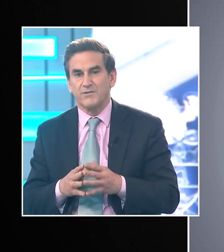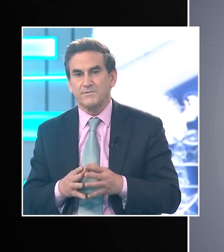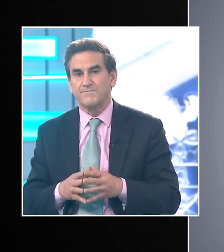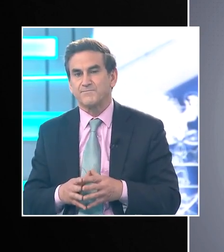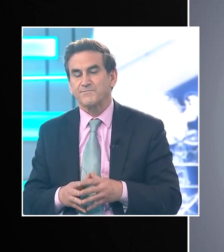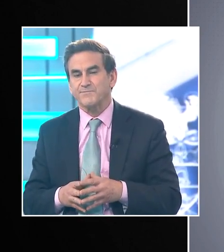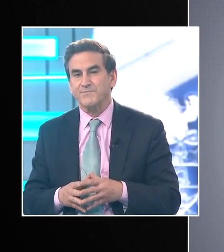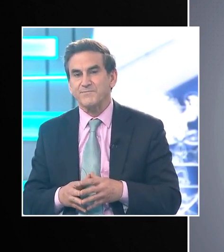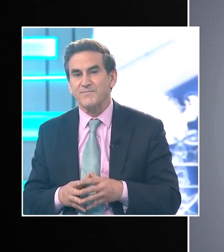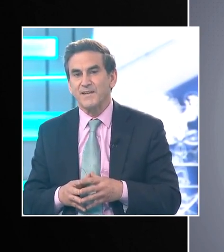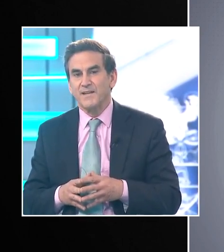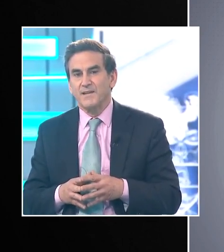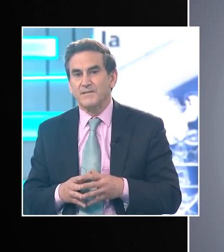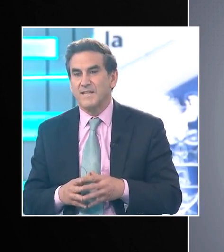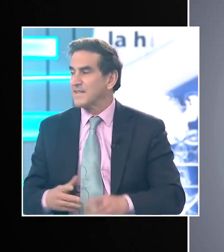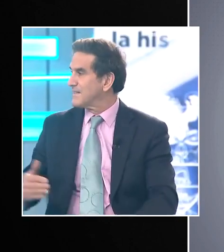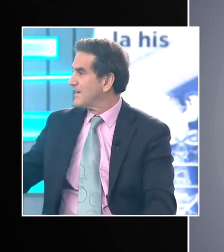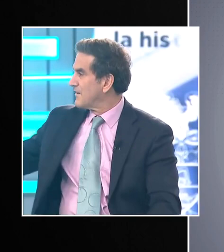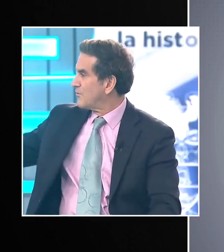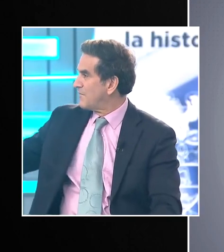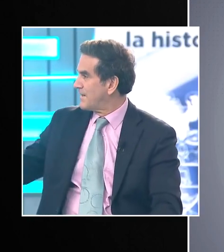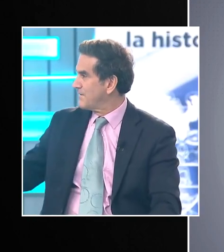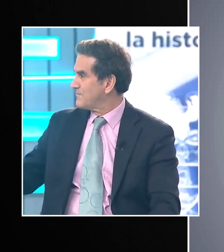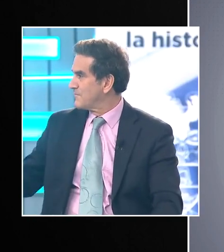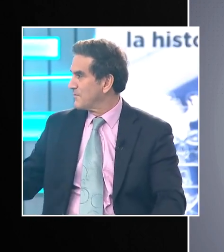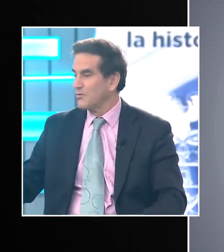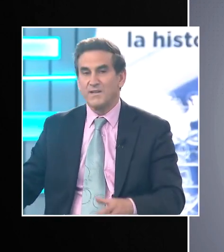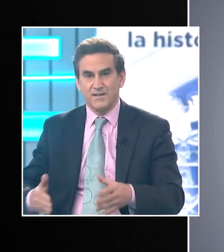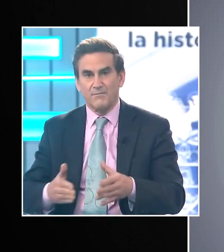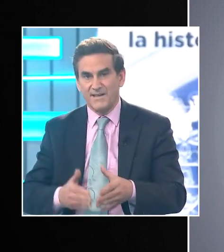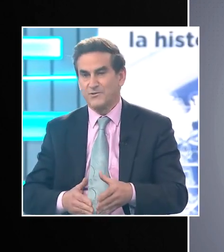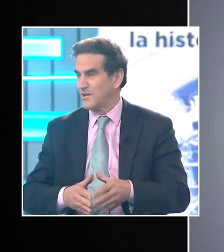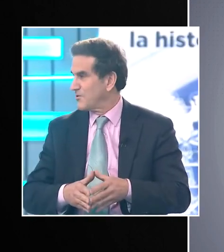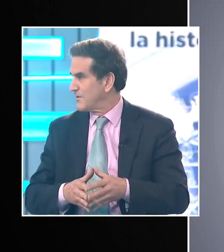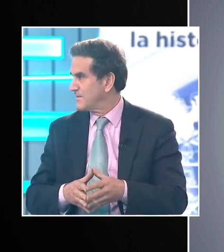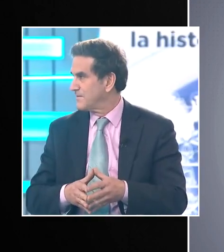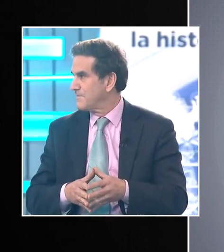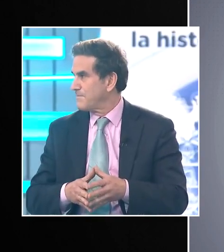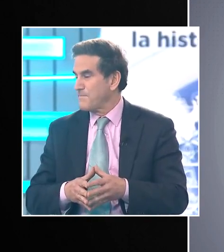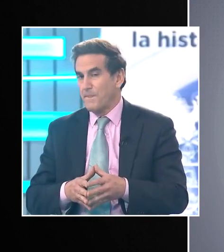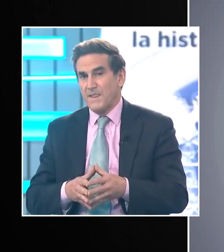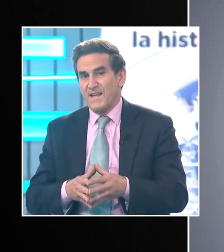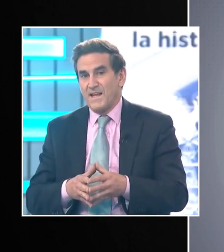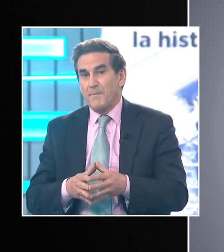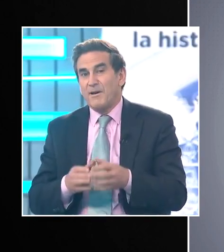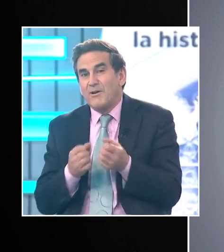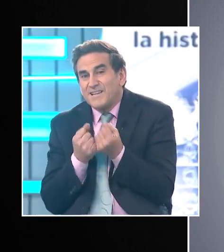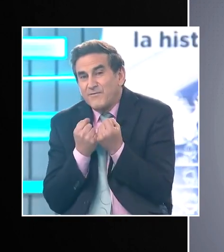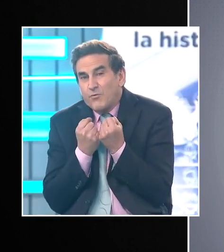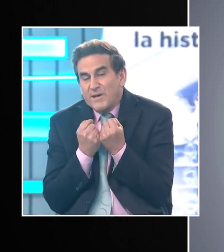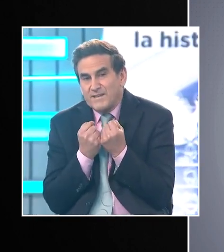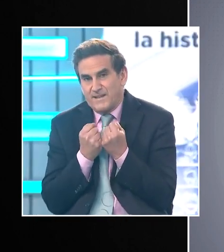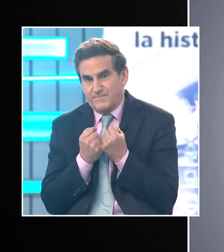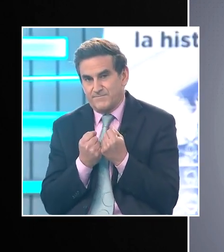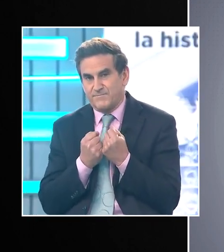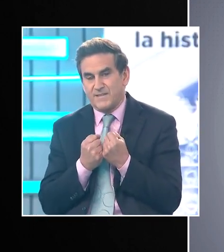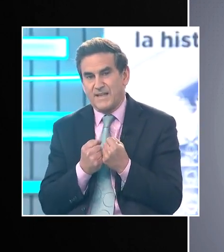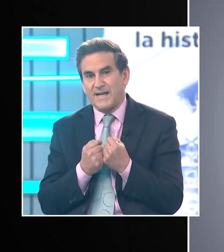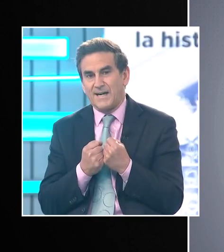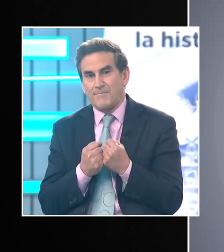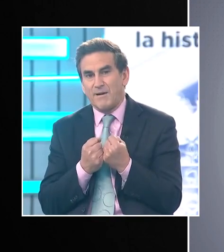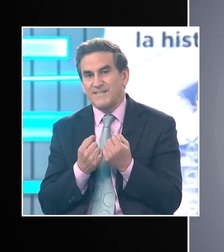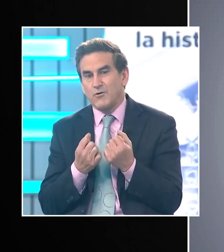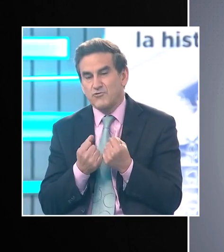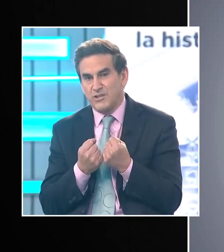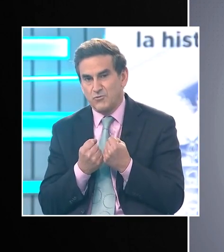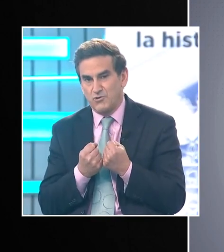4 años, se trata de reformar durante varias ocasiones. Pero era tan fuerte